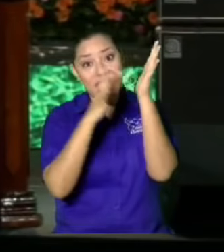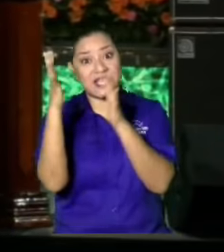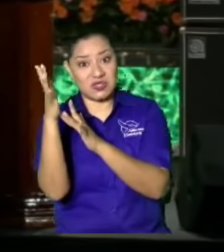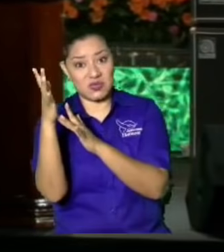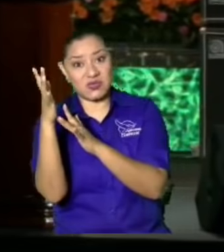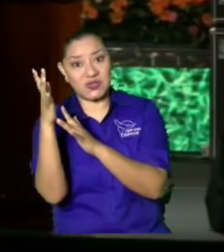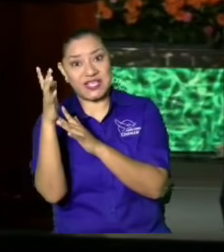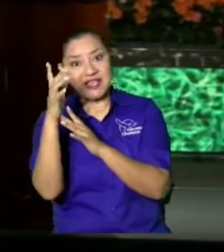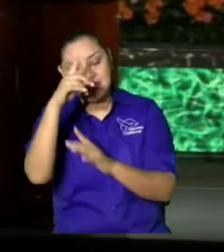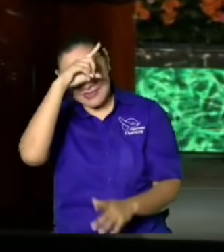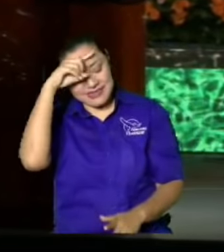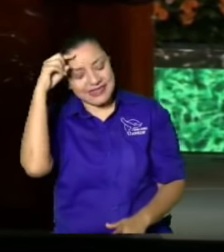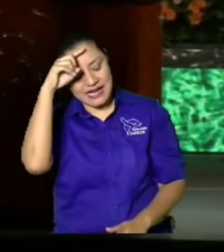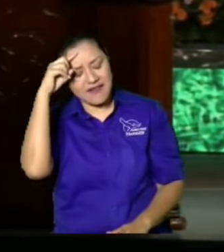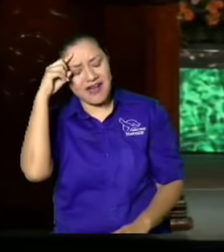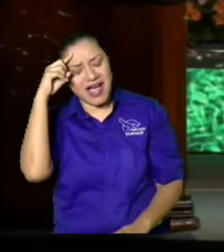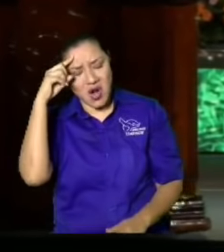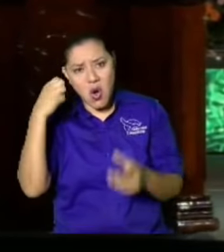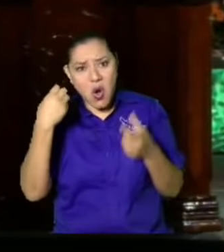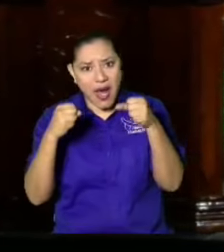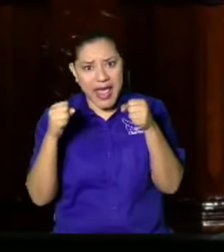conmigo.